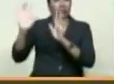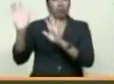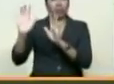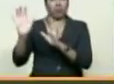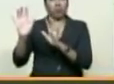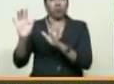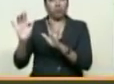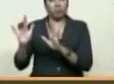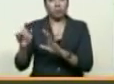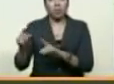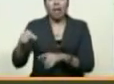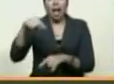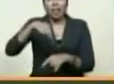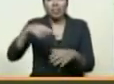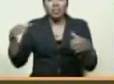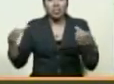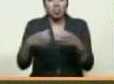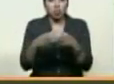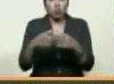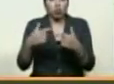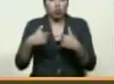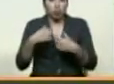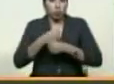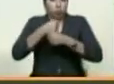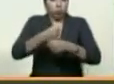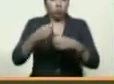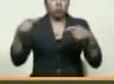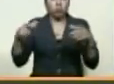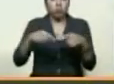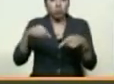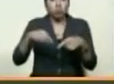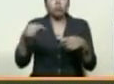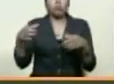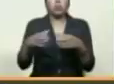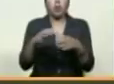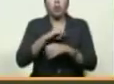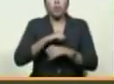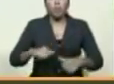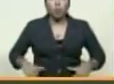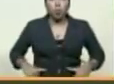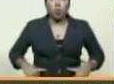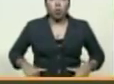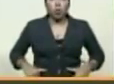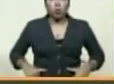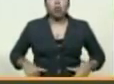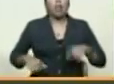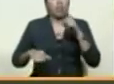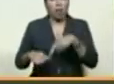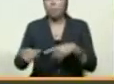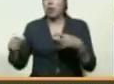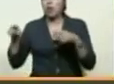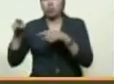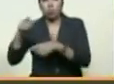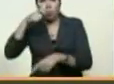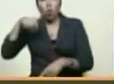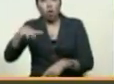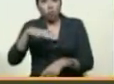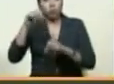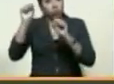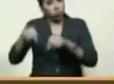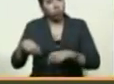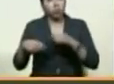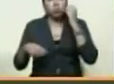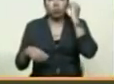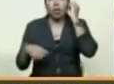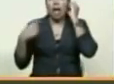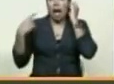La Fuerza Armada, y hablo por la Fuerza Armada, pero cuando yo hablo de la Fuerza Armada estoy hablando del mismo pueblo de Venezuela, tiene